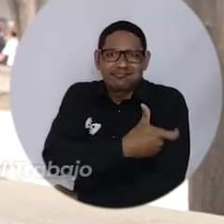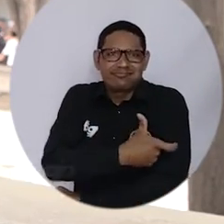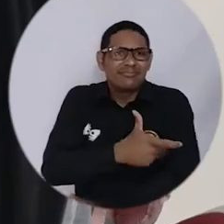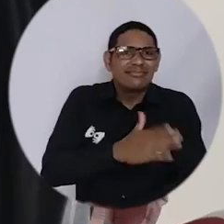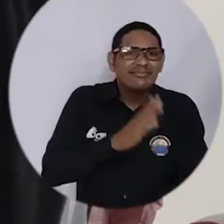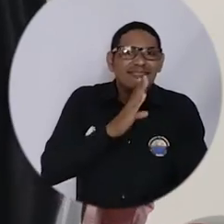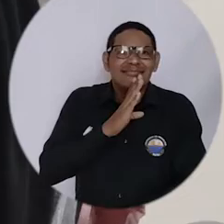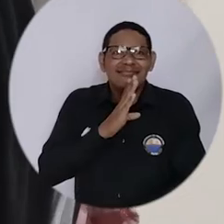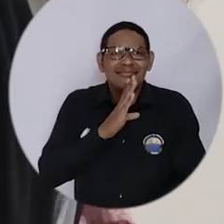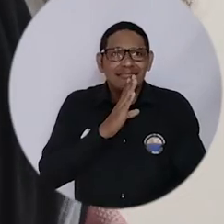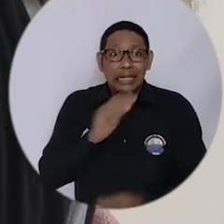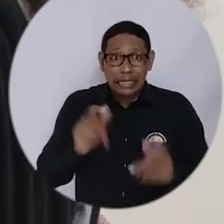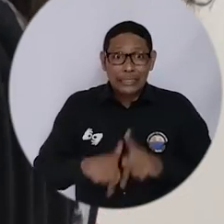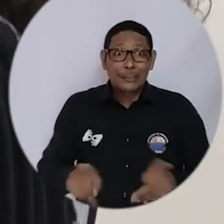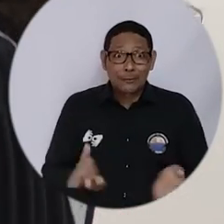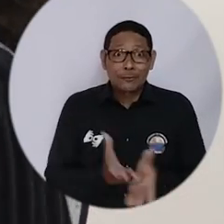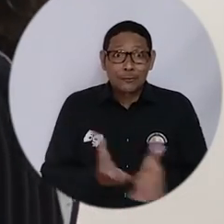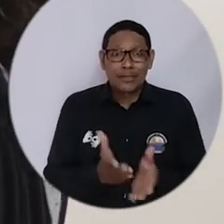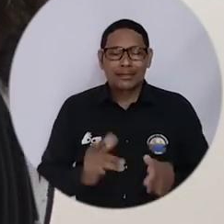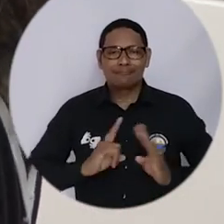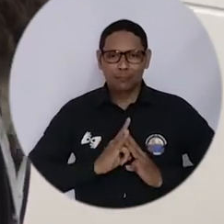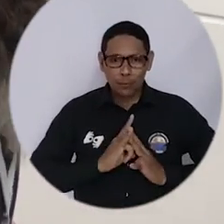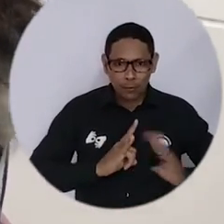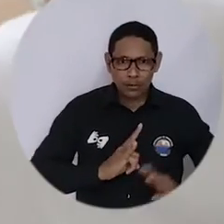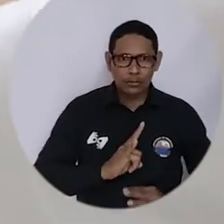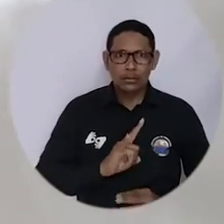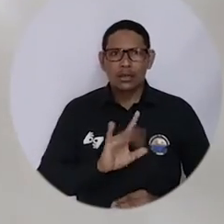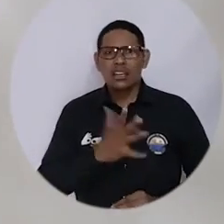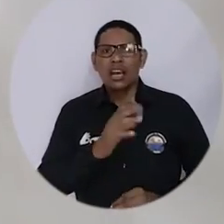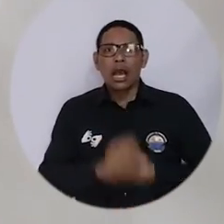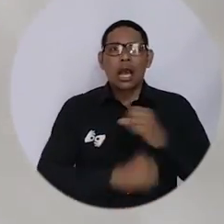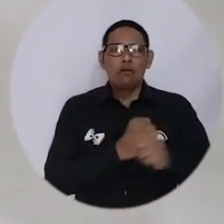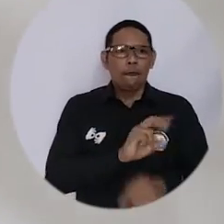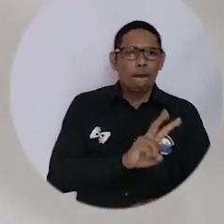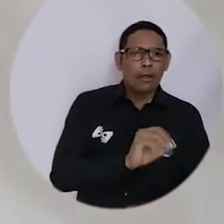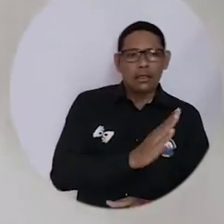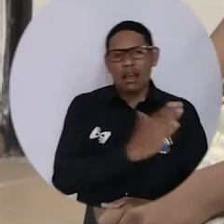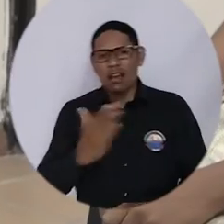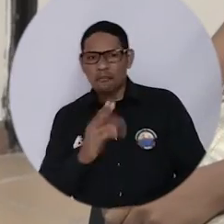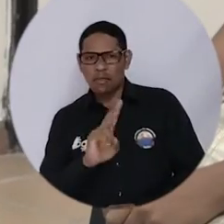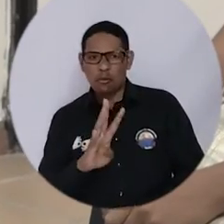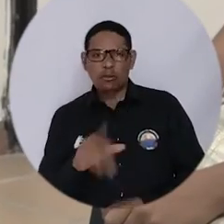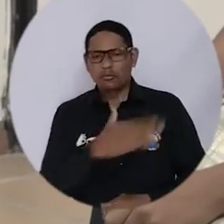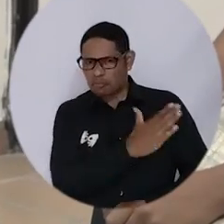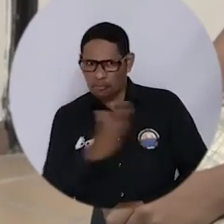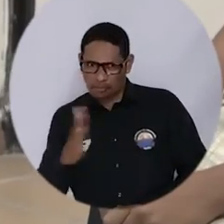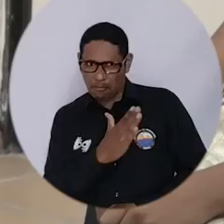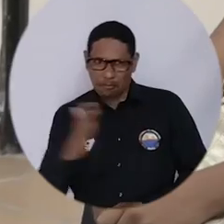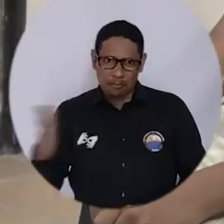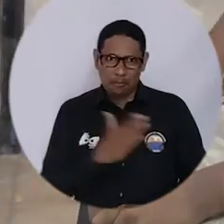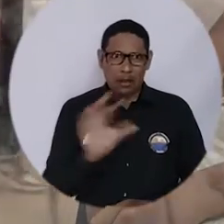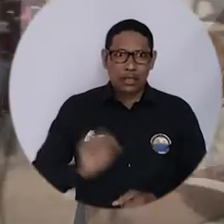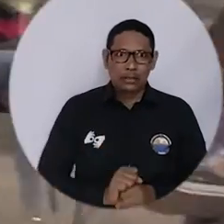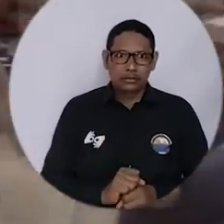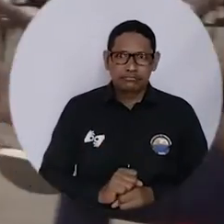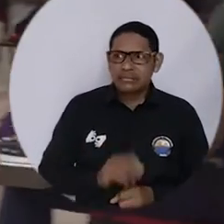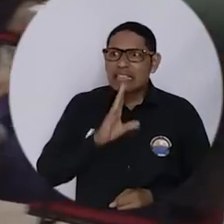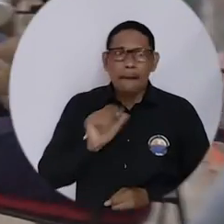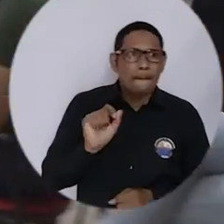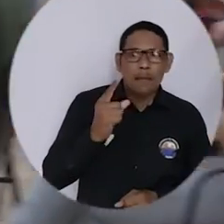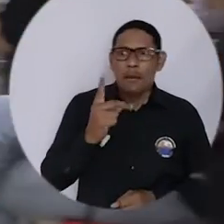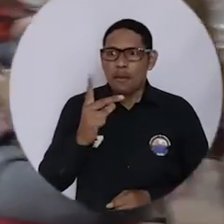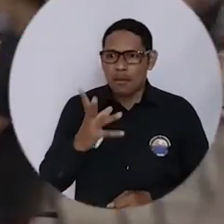vacunación para los estudiantes de la Universidad de Magdalena que tengan 20 años o más, sin importar la